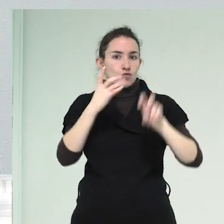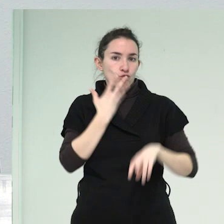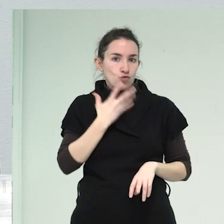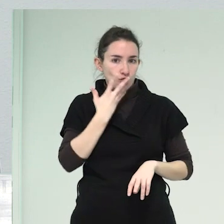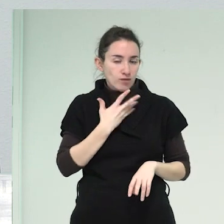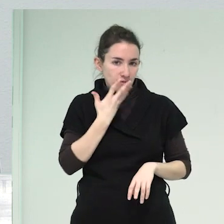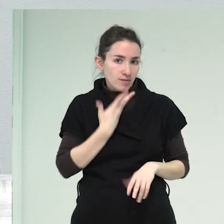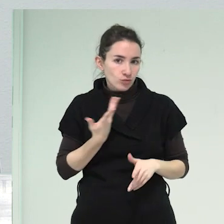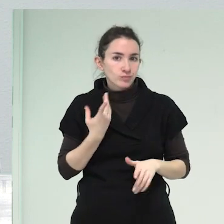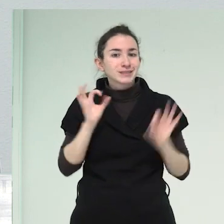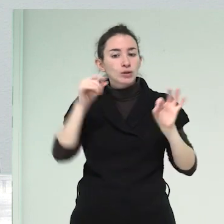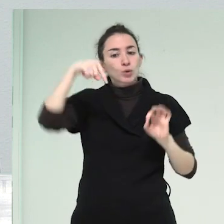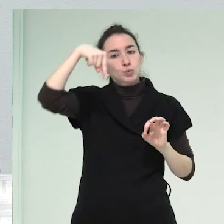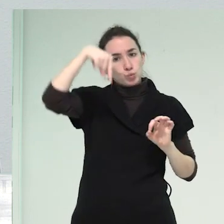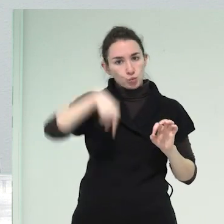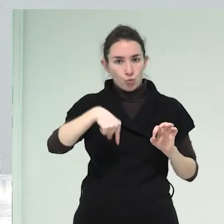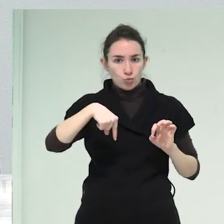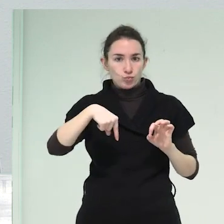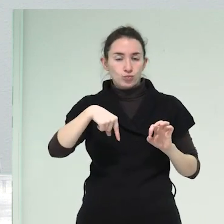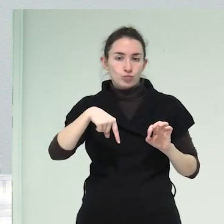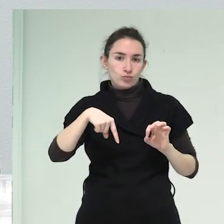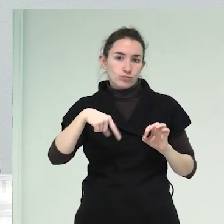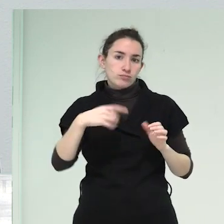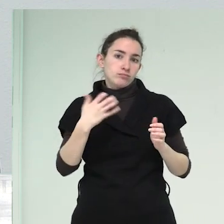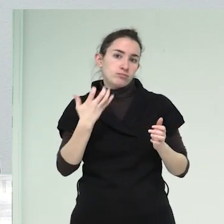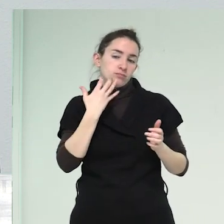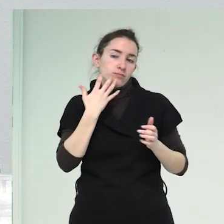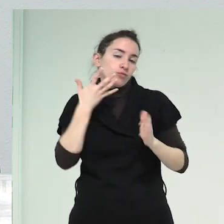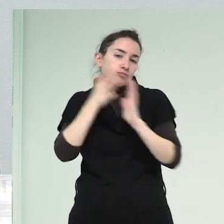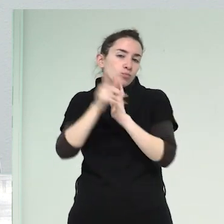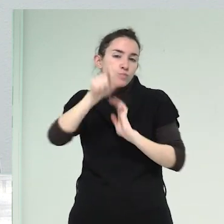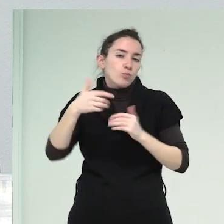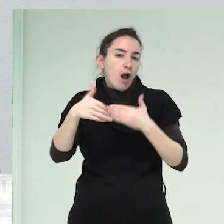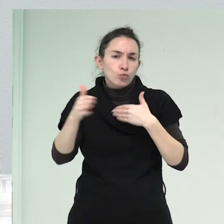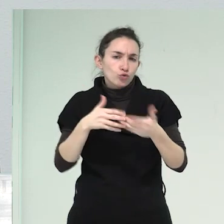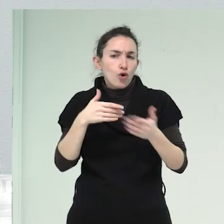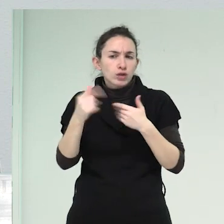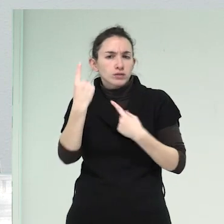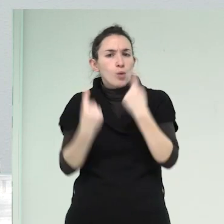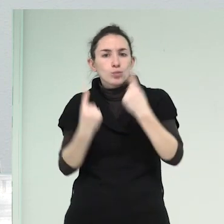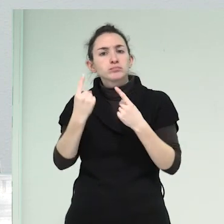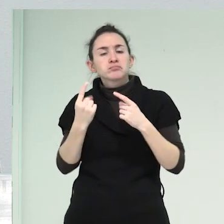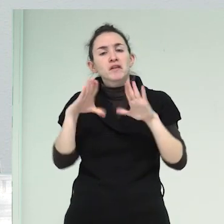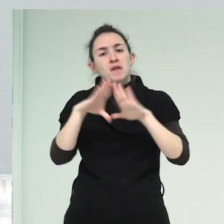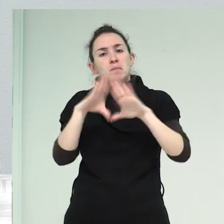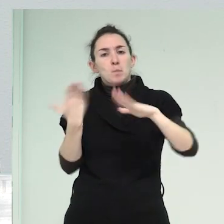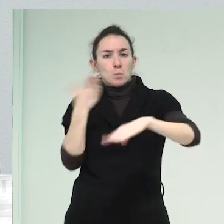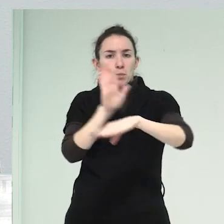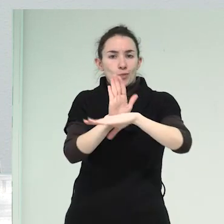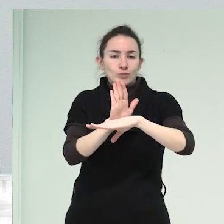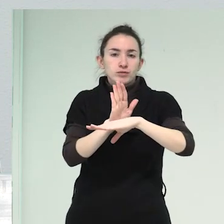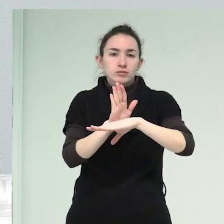sur, las epistemologías del sur que nos habla Boaventura de Sousa Santos. Son propuestas feministas que se han nutrido